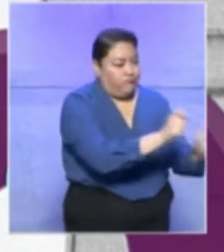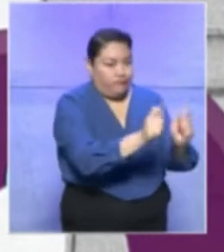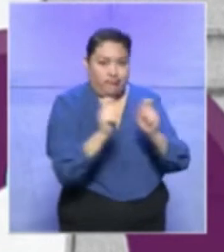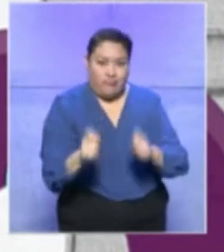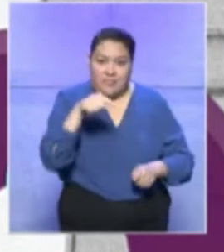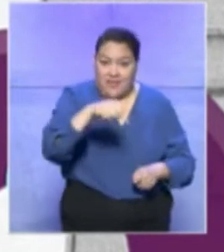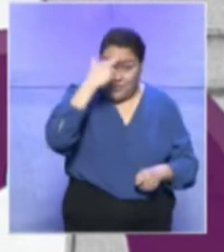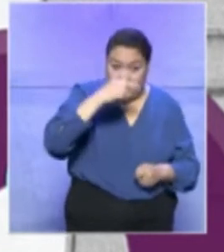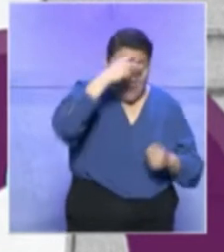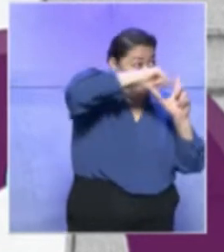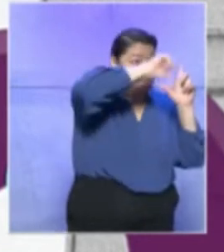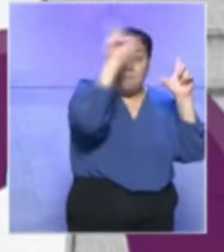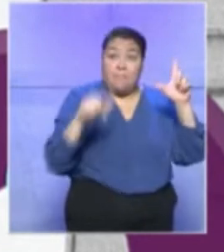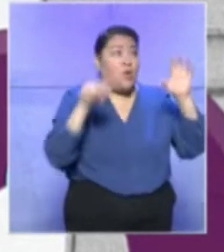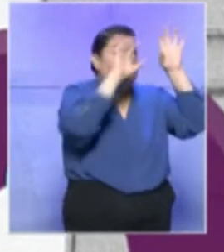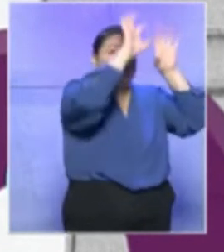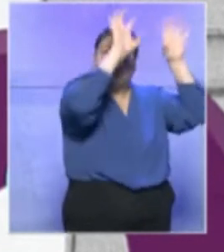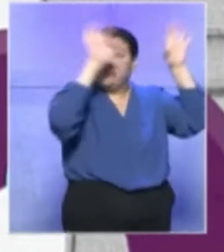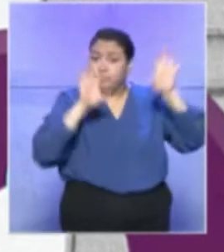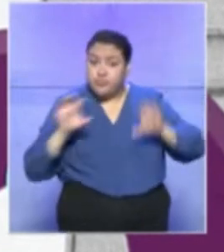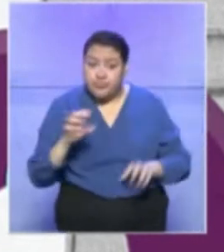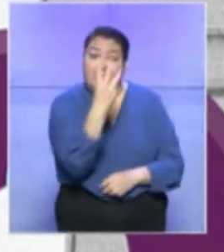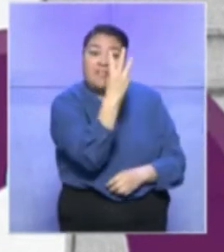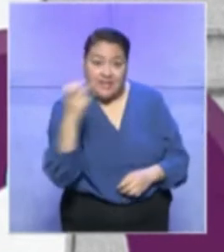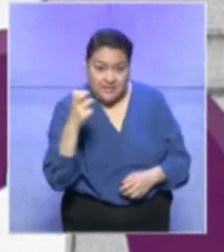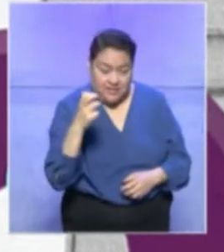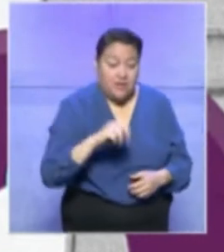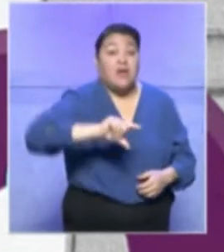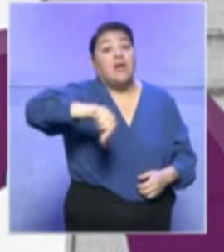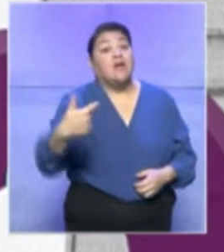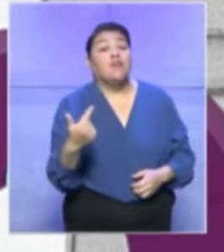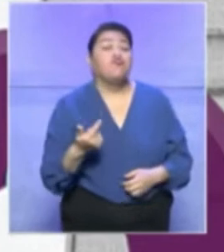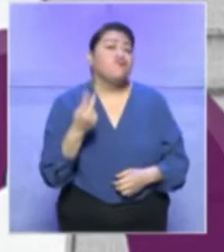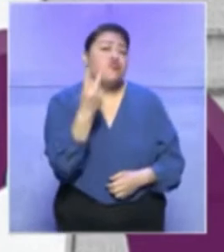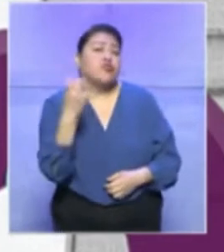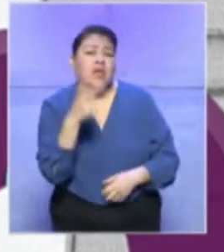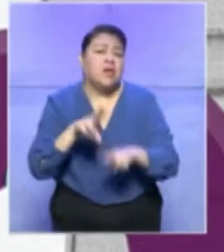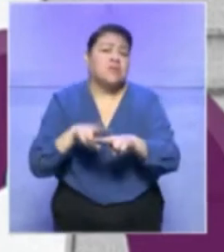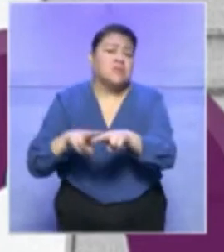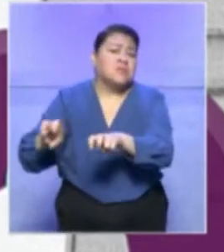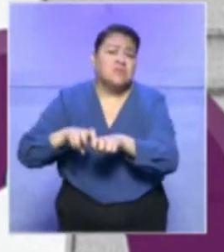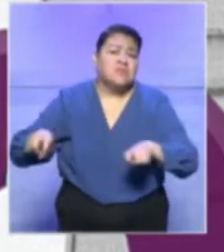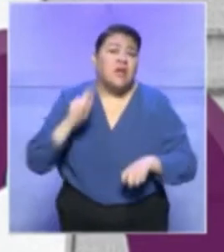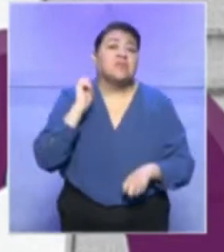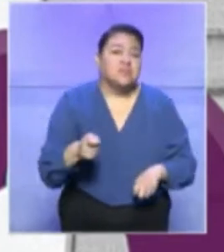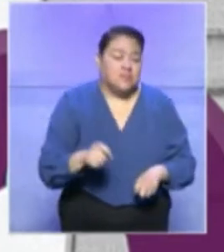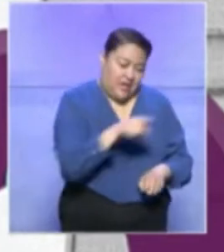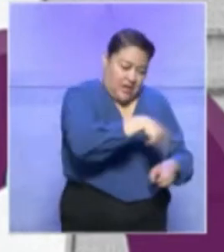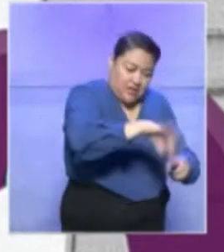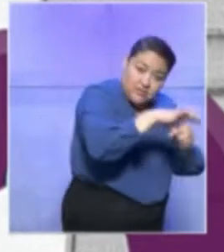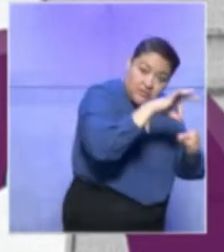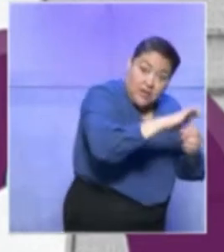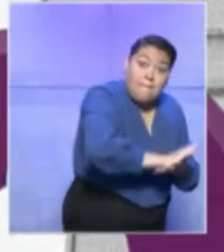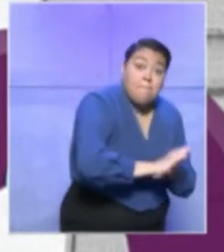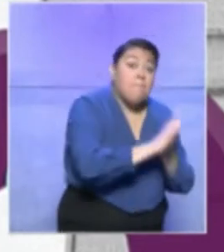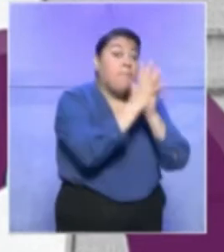los 300 distritos en los que se divide el país. Los otros 200 escaños se otorgan tomando en cuenta el porcentaje de votación